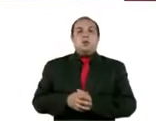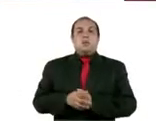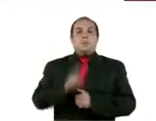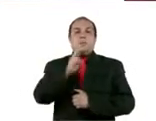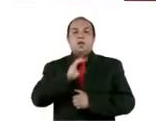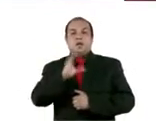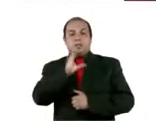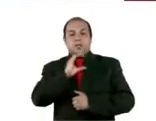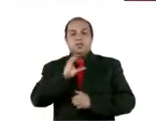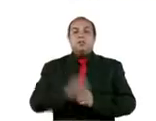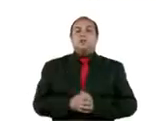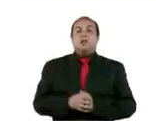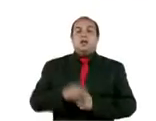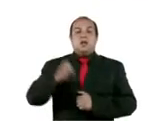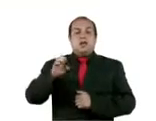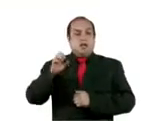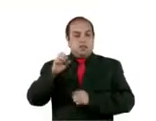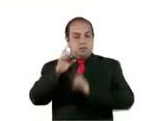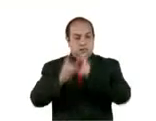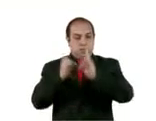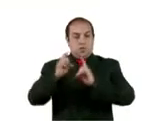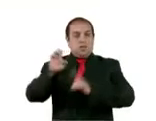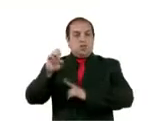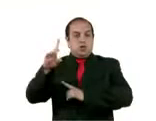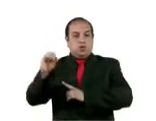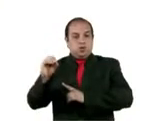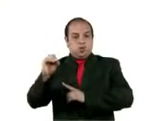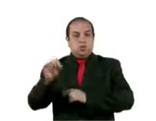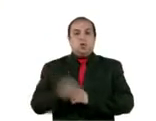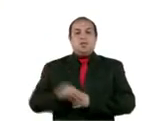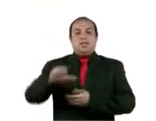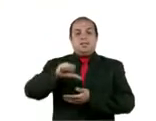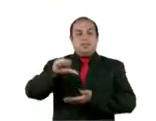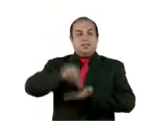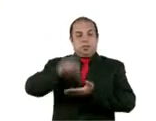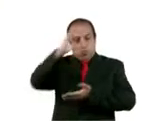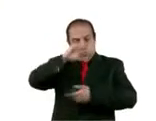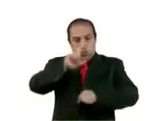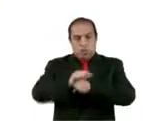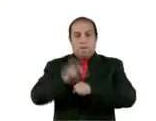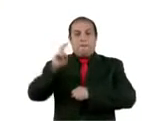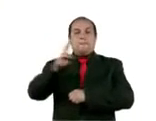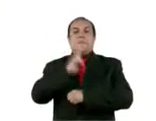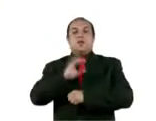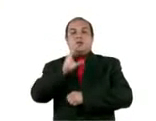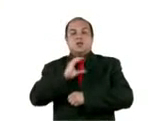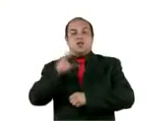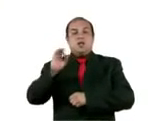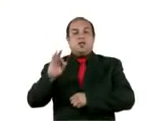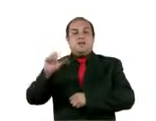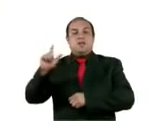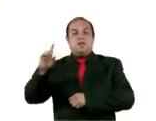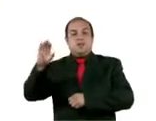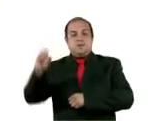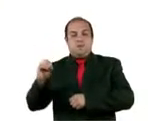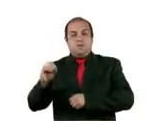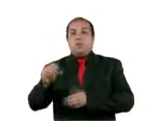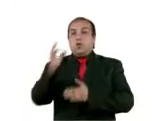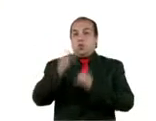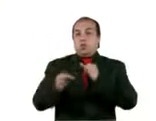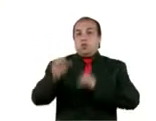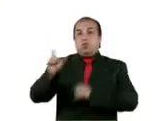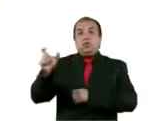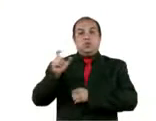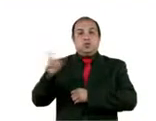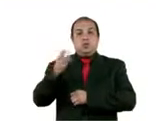Eduardo Molina, en el Centro Cultural Venustiano Carranza y el DIF Adolfo López Mateos. Por último, en Xochimilco vamos